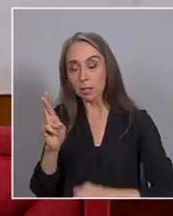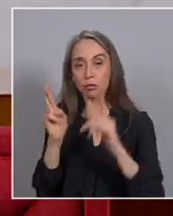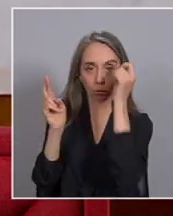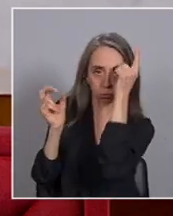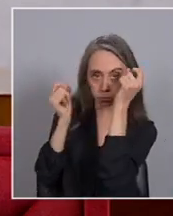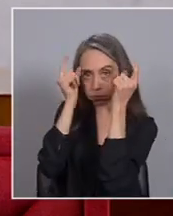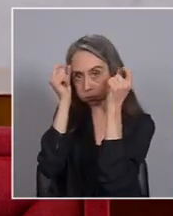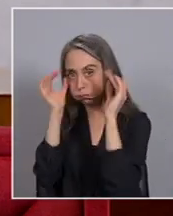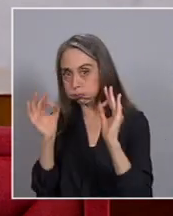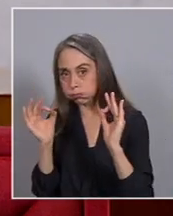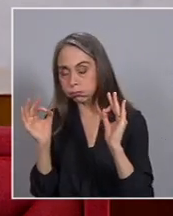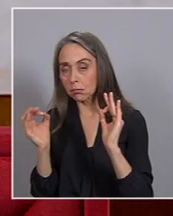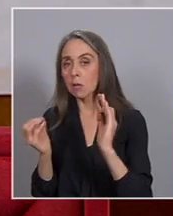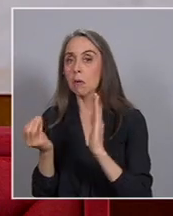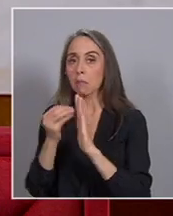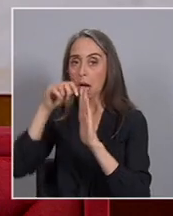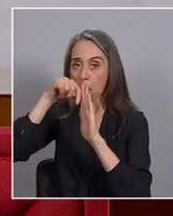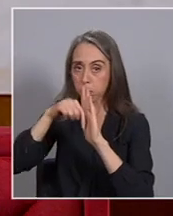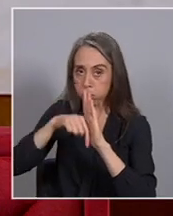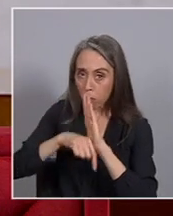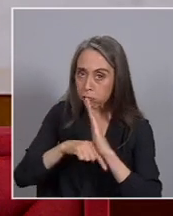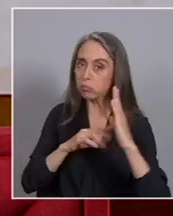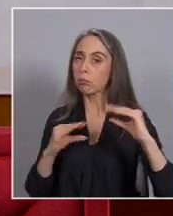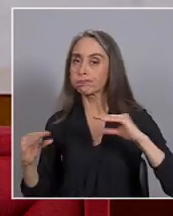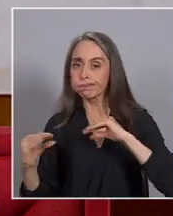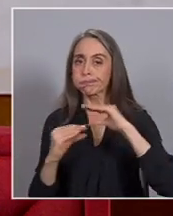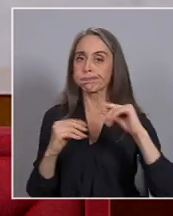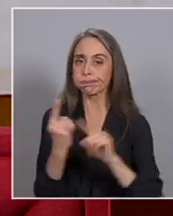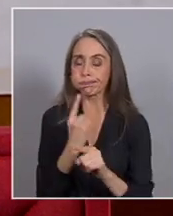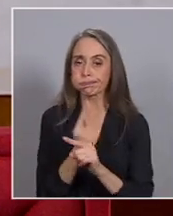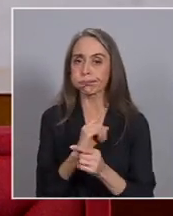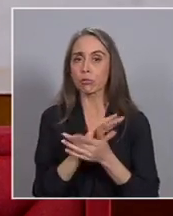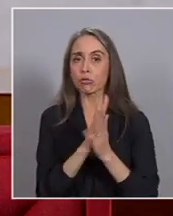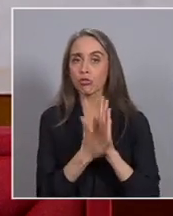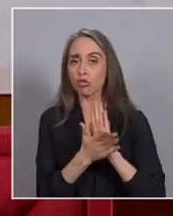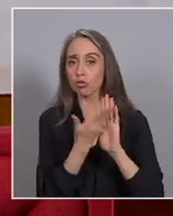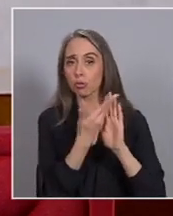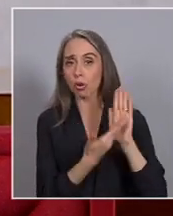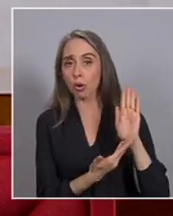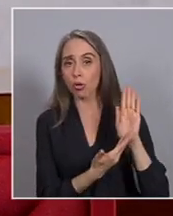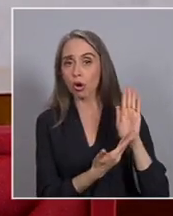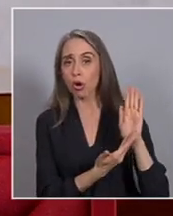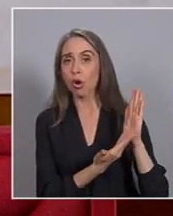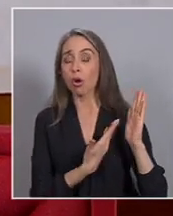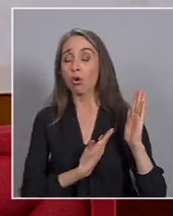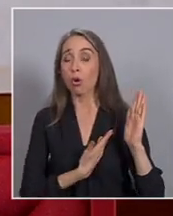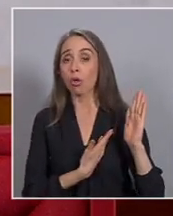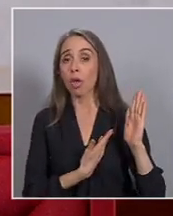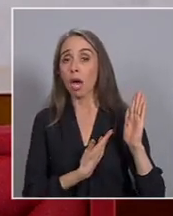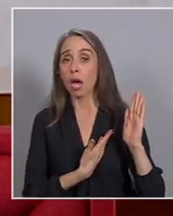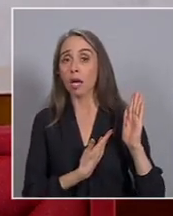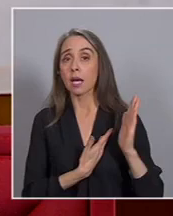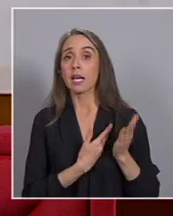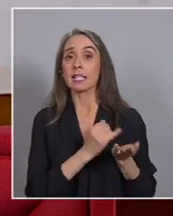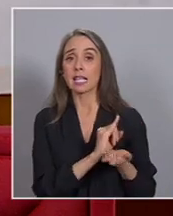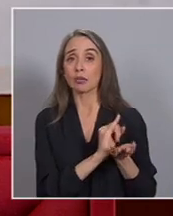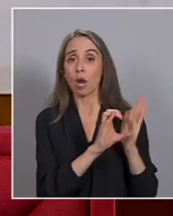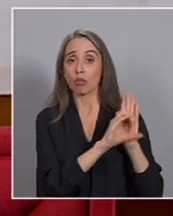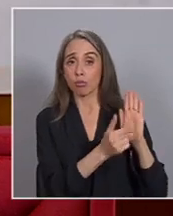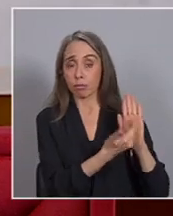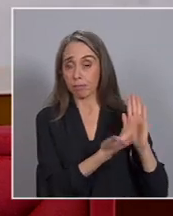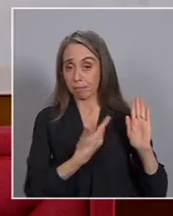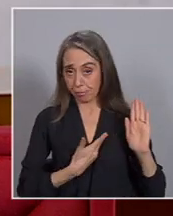mutuo, profundizando el camino del diálogo, utilizando todas las herramientas que nos entrega la institucionalidad para ese